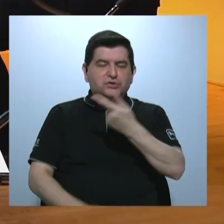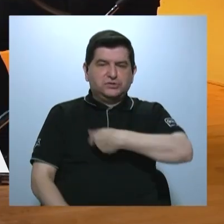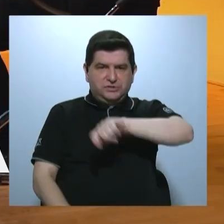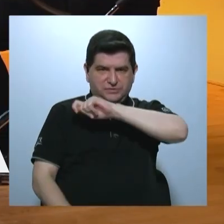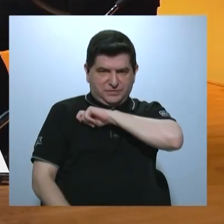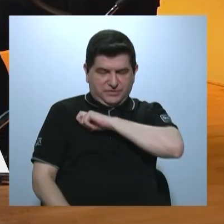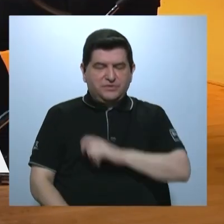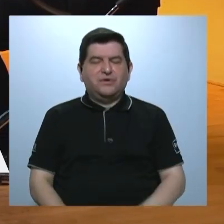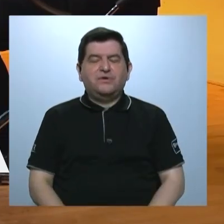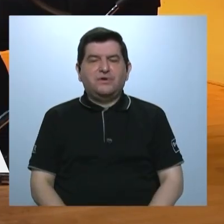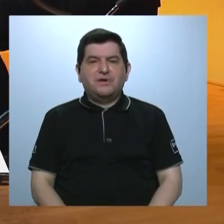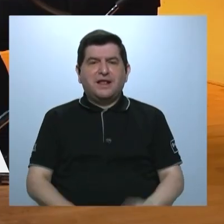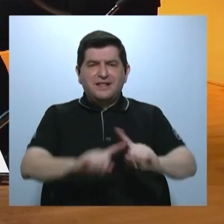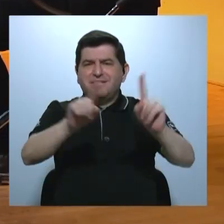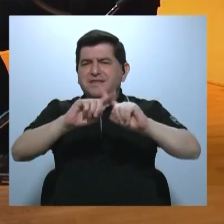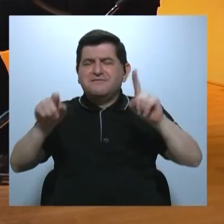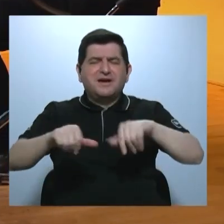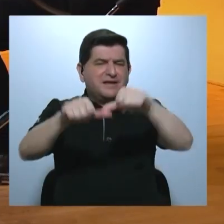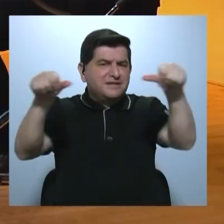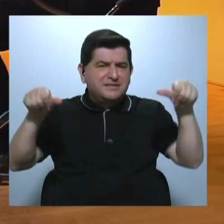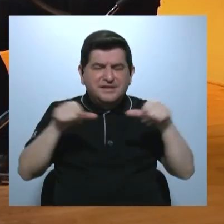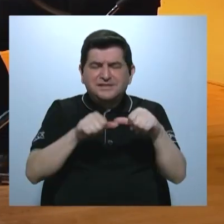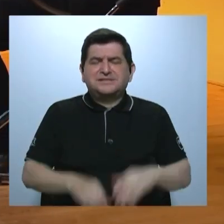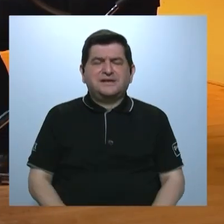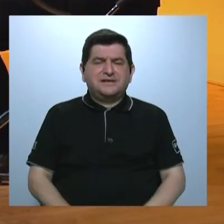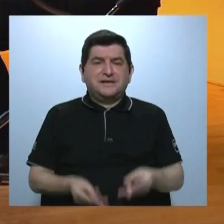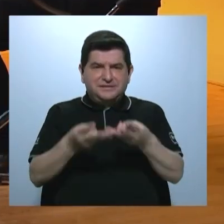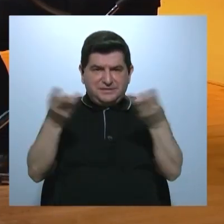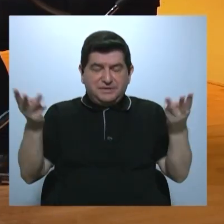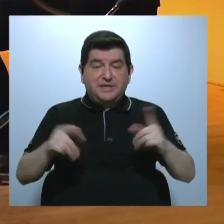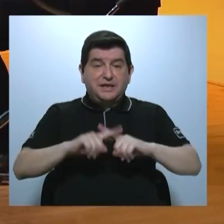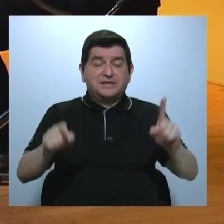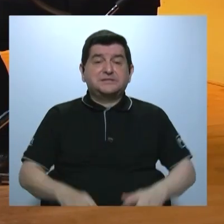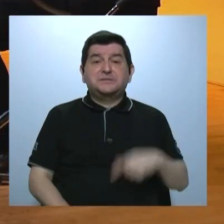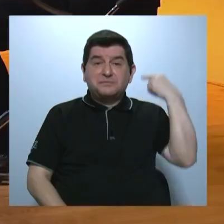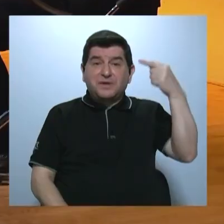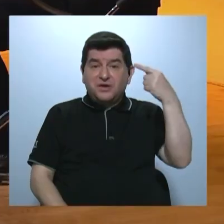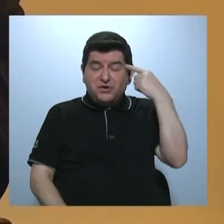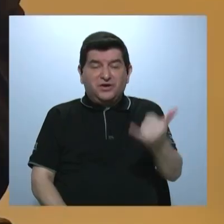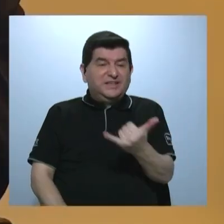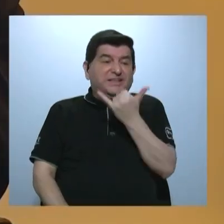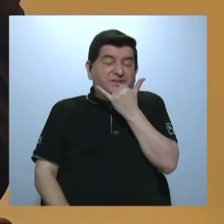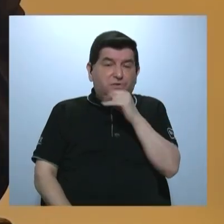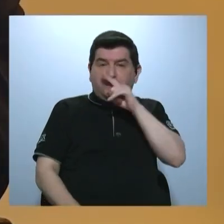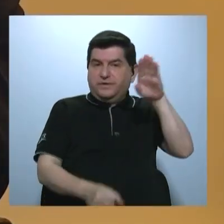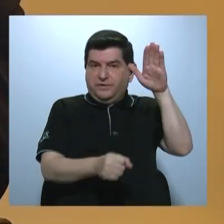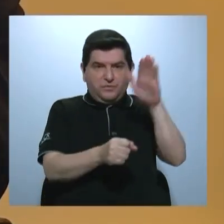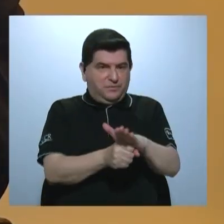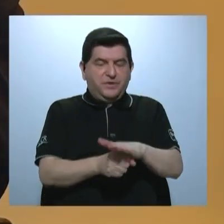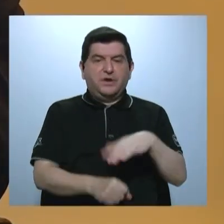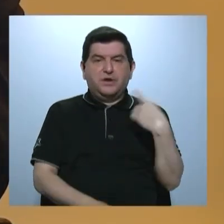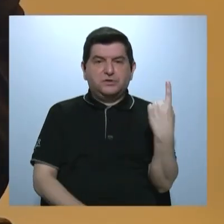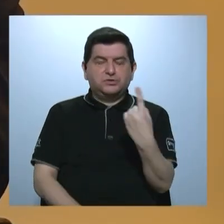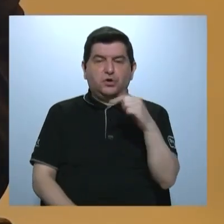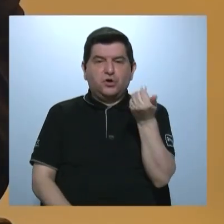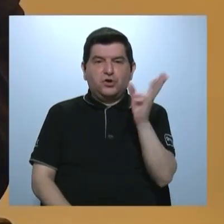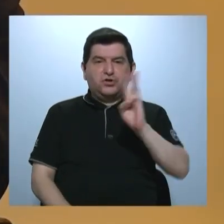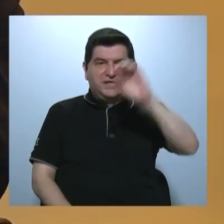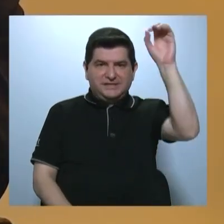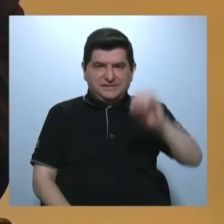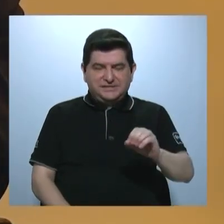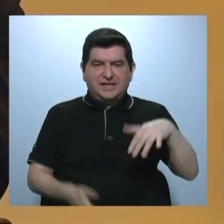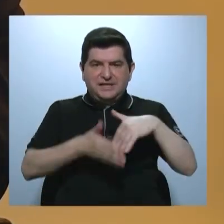incluye educación física, educación musical. Bueno, el Estado ha fallado sistemáticamente en cumplir esa promesa y hoy por hoy solo el 16% de los